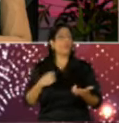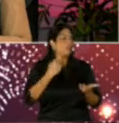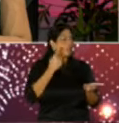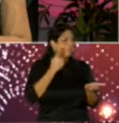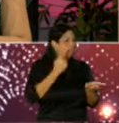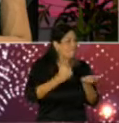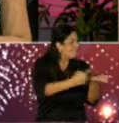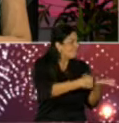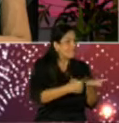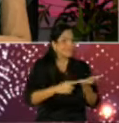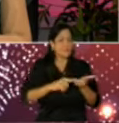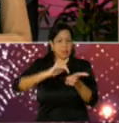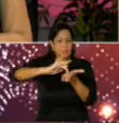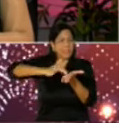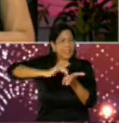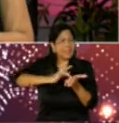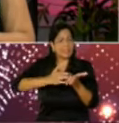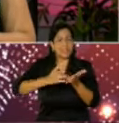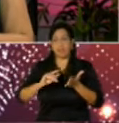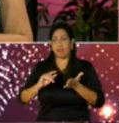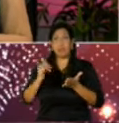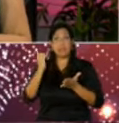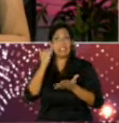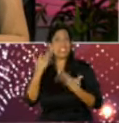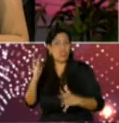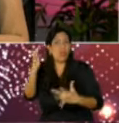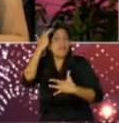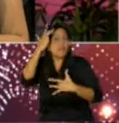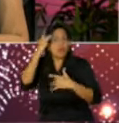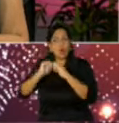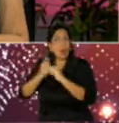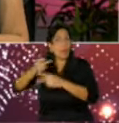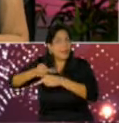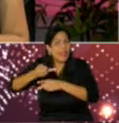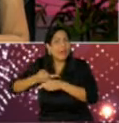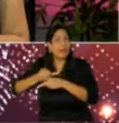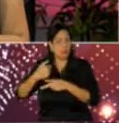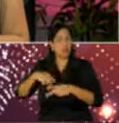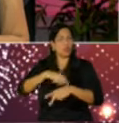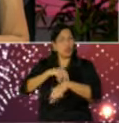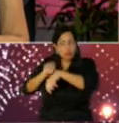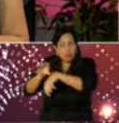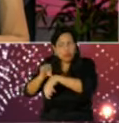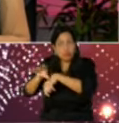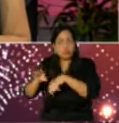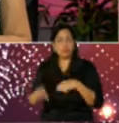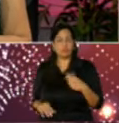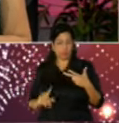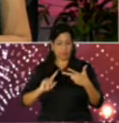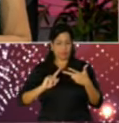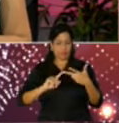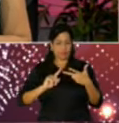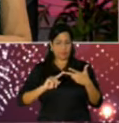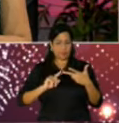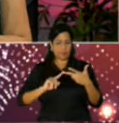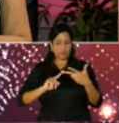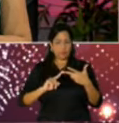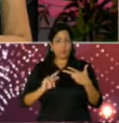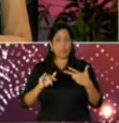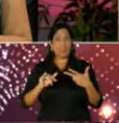y cómo cuidar ya al paciente que está enfermo, y también minimizar el impacto que